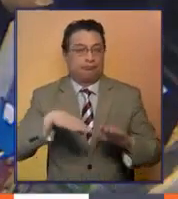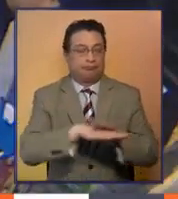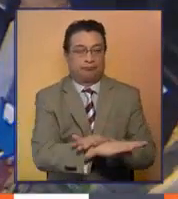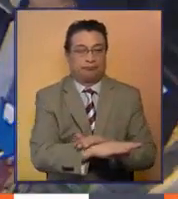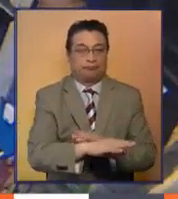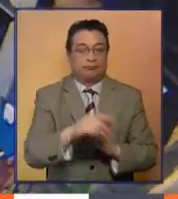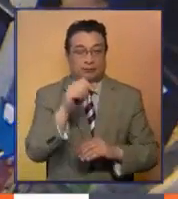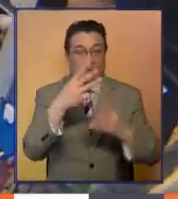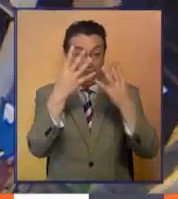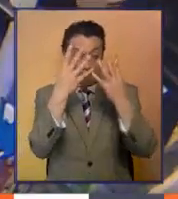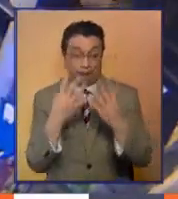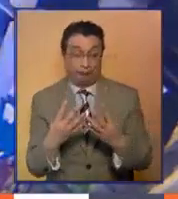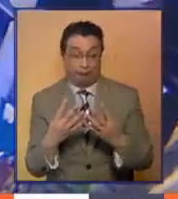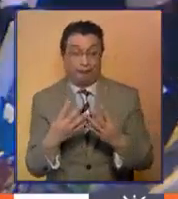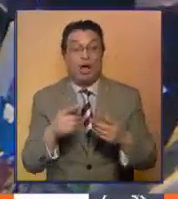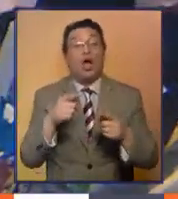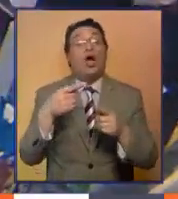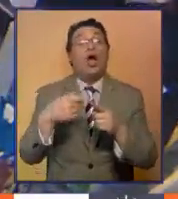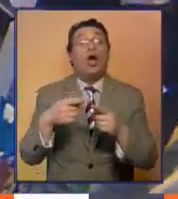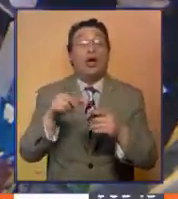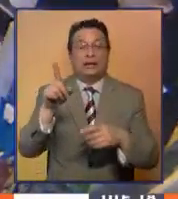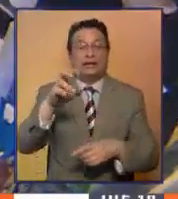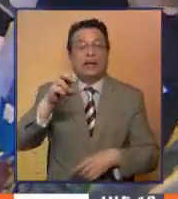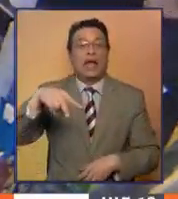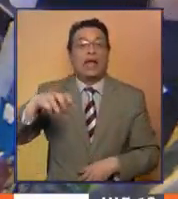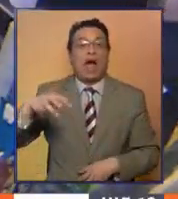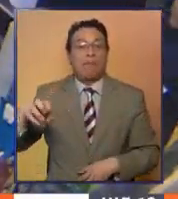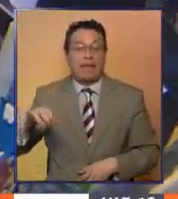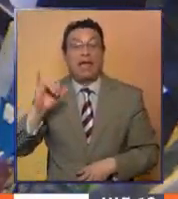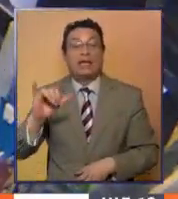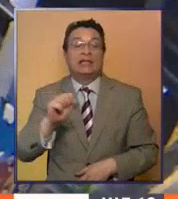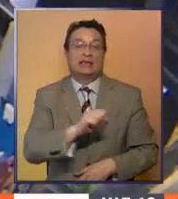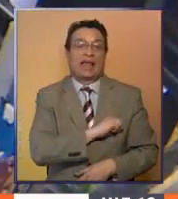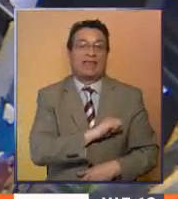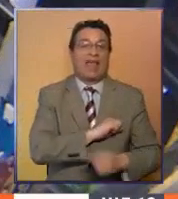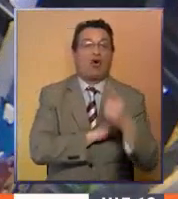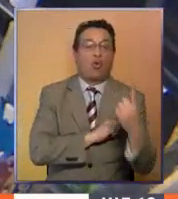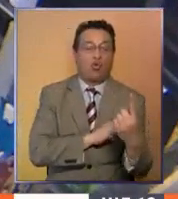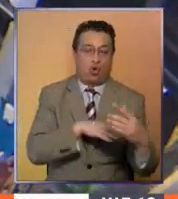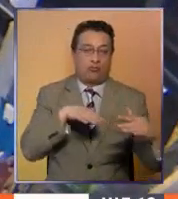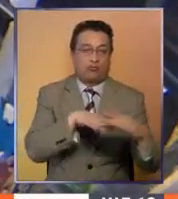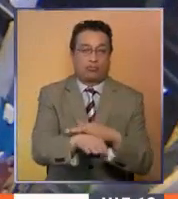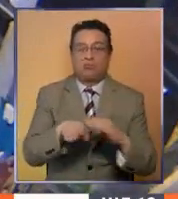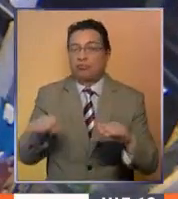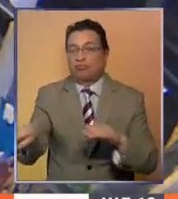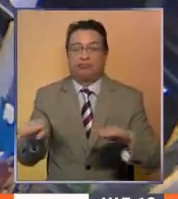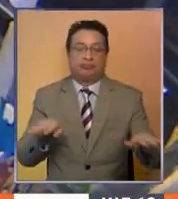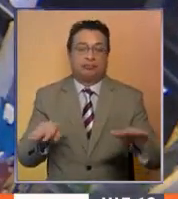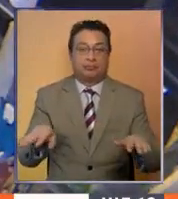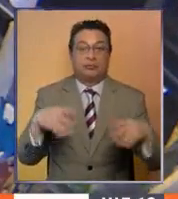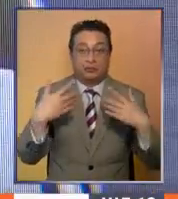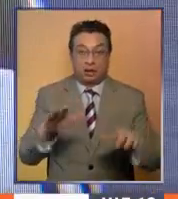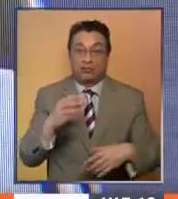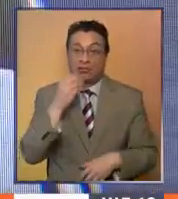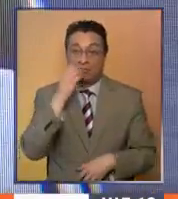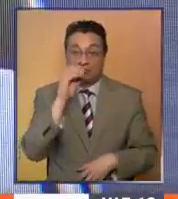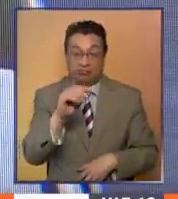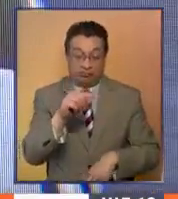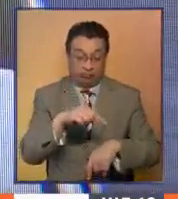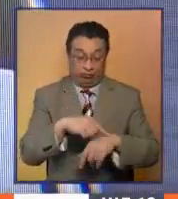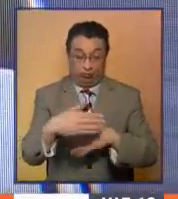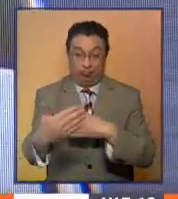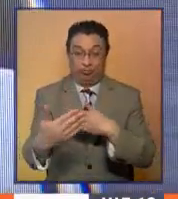alcatraz sino que en distintos centros del sename y santiago 1 respectivamente el problema es que ya avisaron que con el tiempo